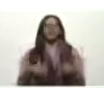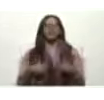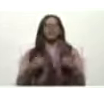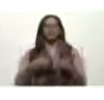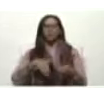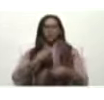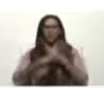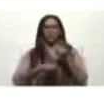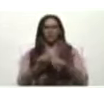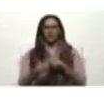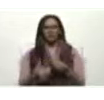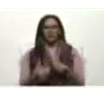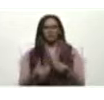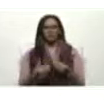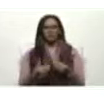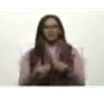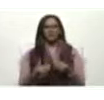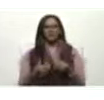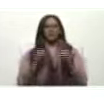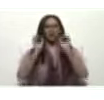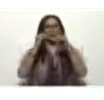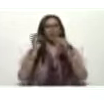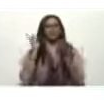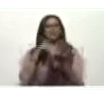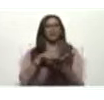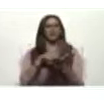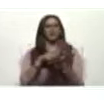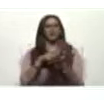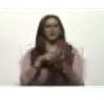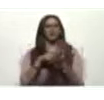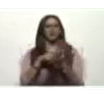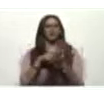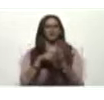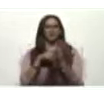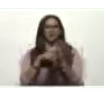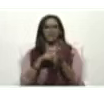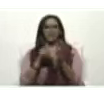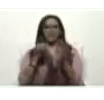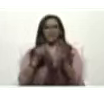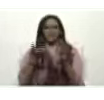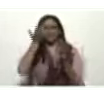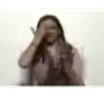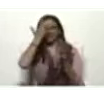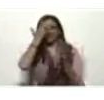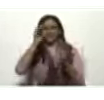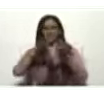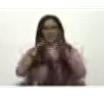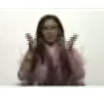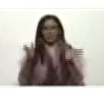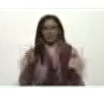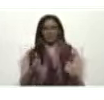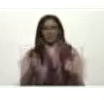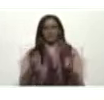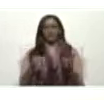hacer? Los microscopios llegaron camuflados, presidente, como si iban a un país